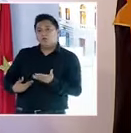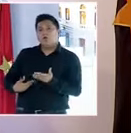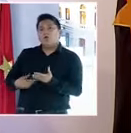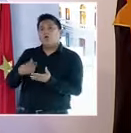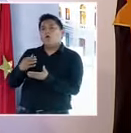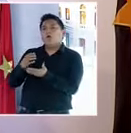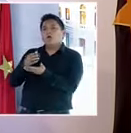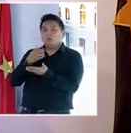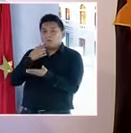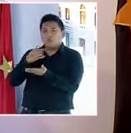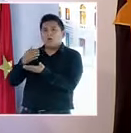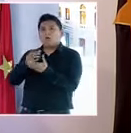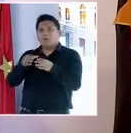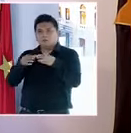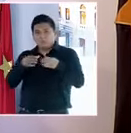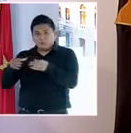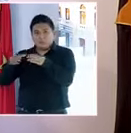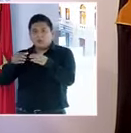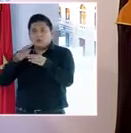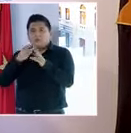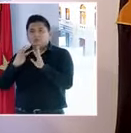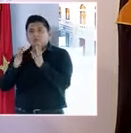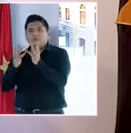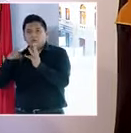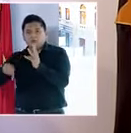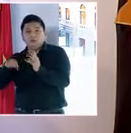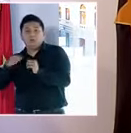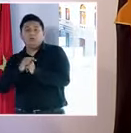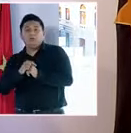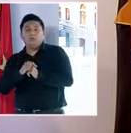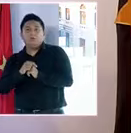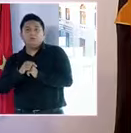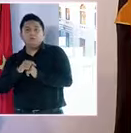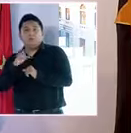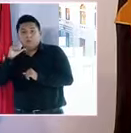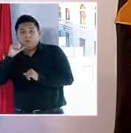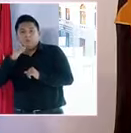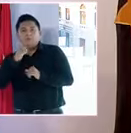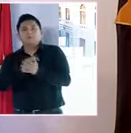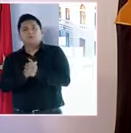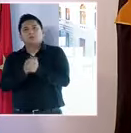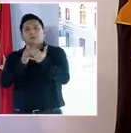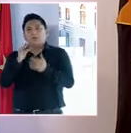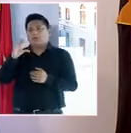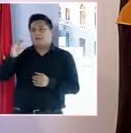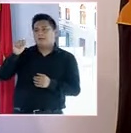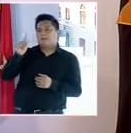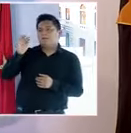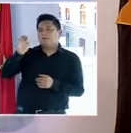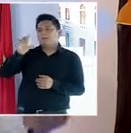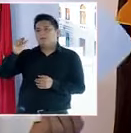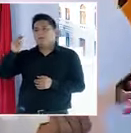los honorables concejales, al señor Oliverio Castellanos, presidente del